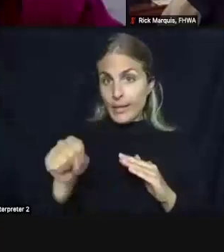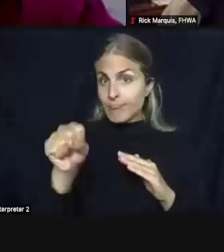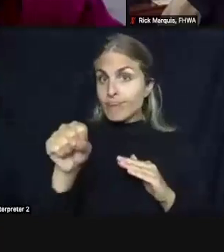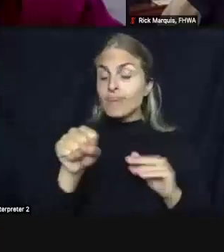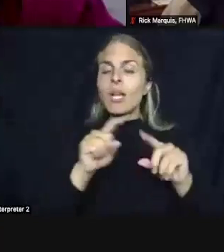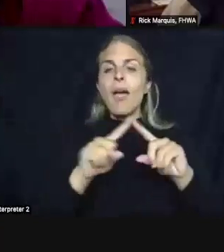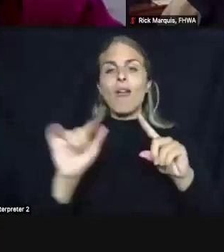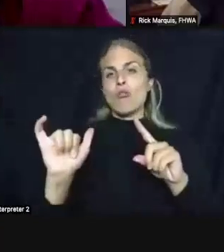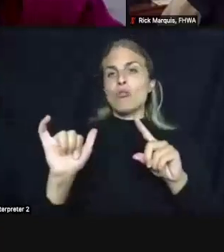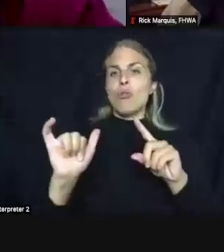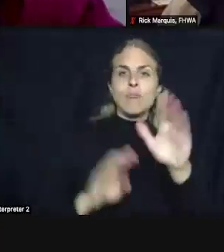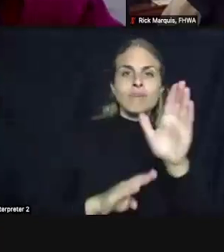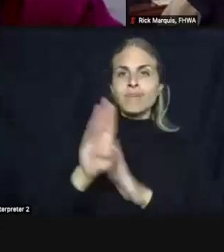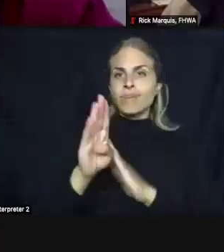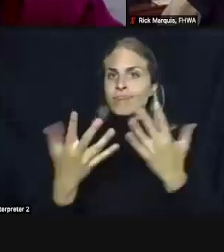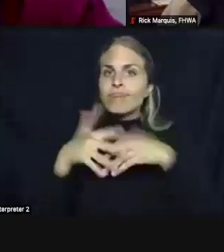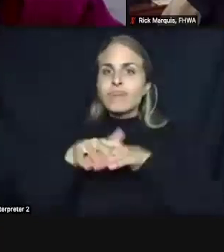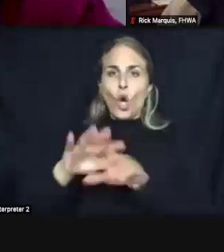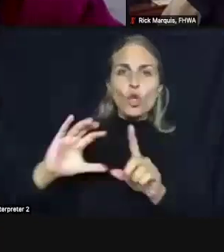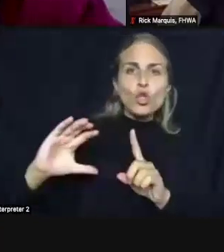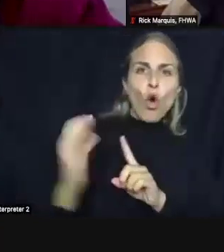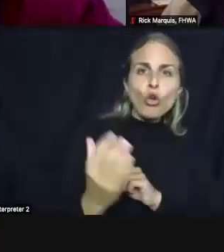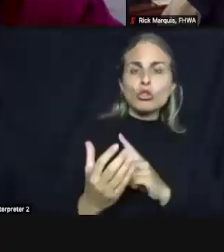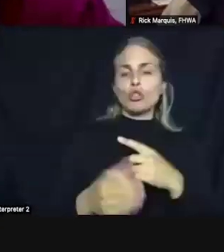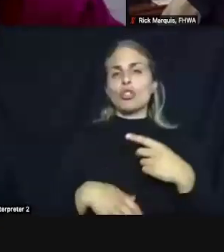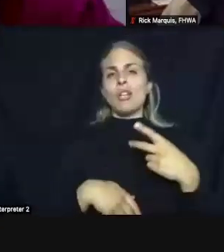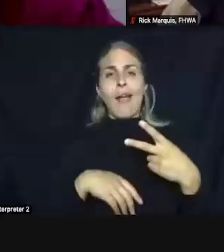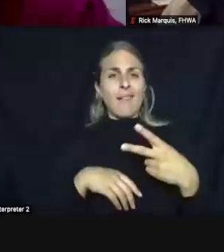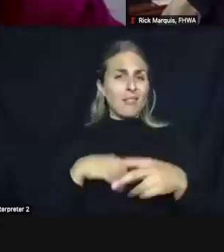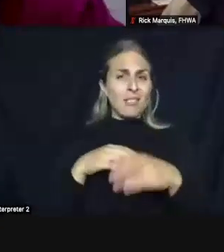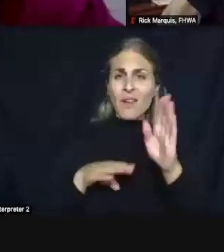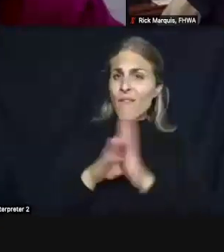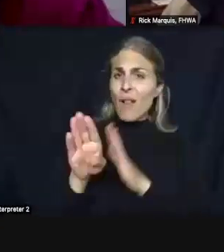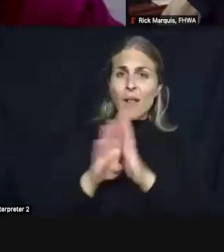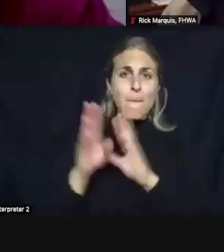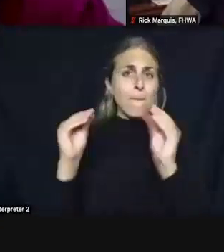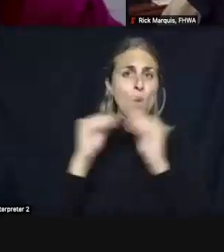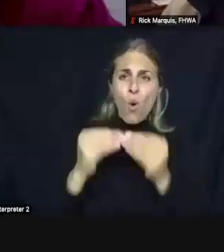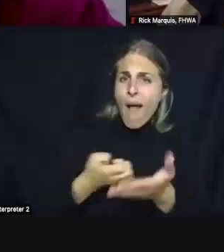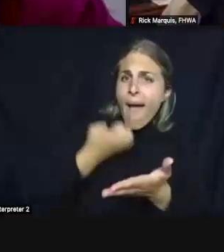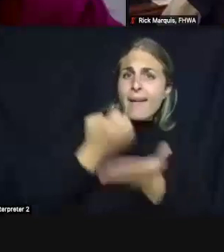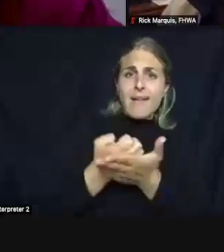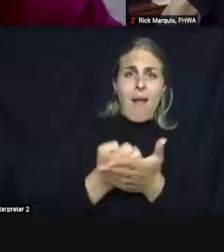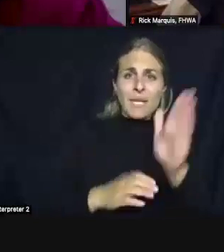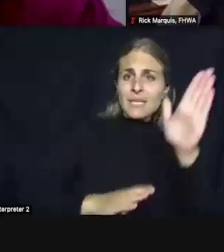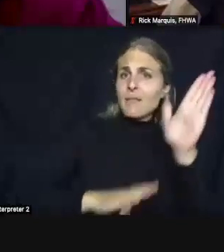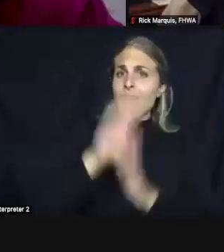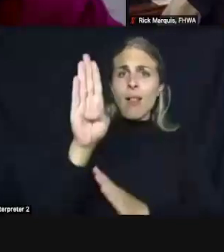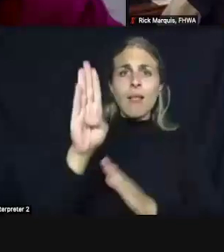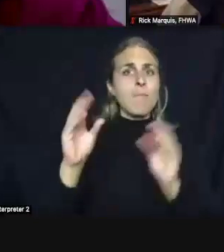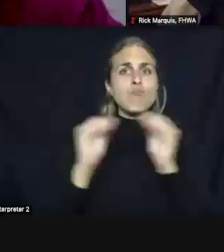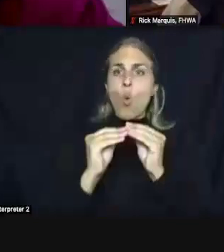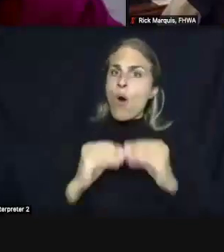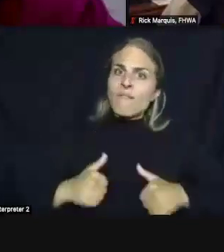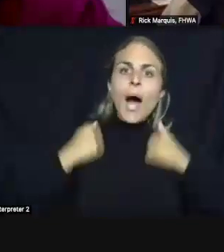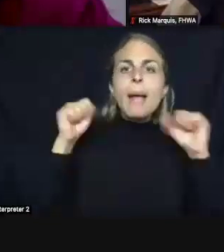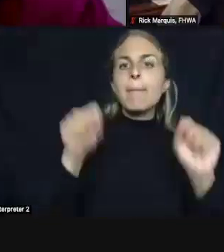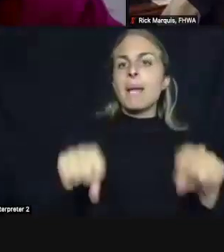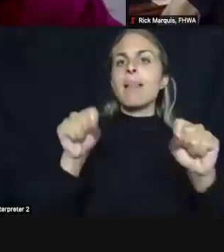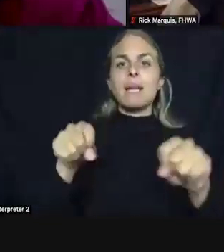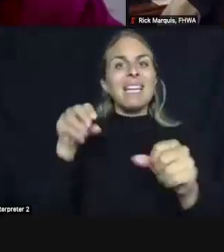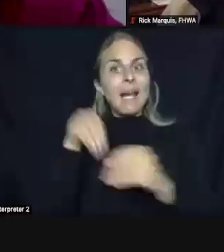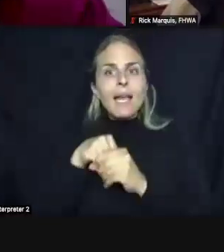poco rendimiento. Es una oportunidad para integrar la cultura y crear un